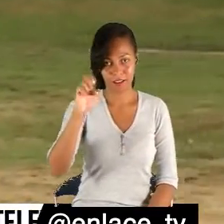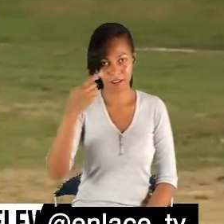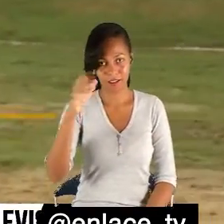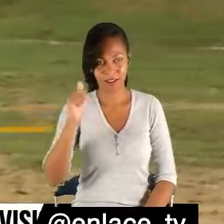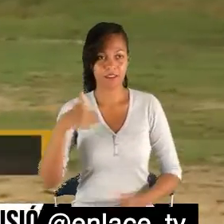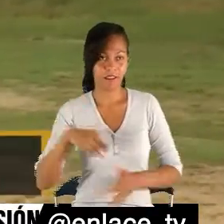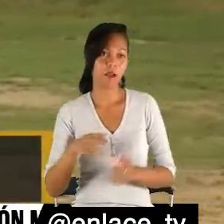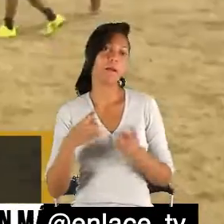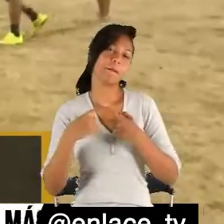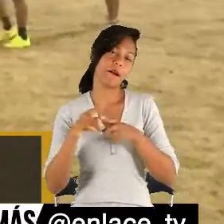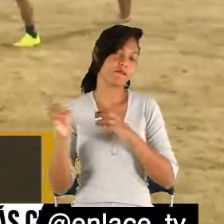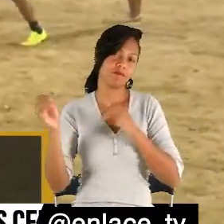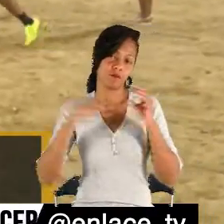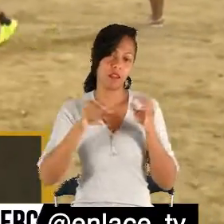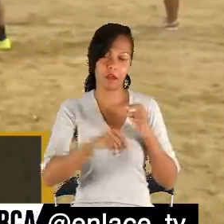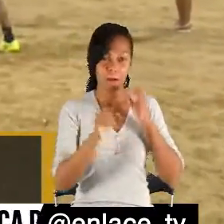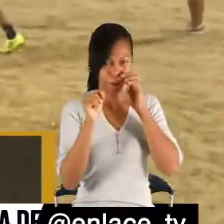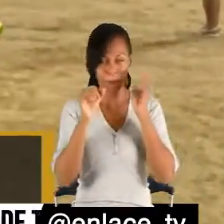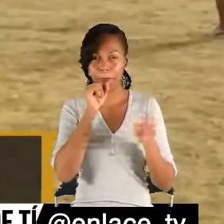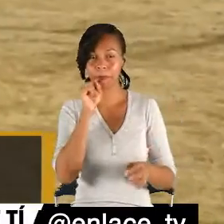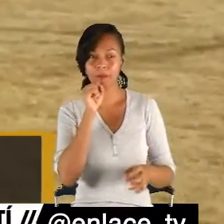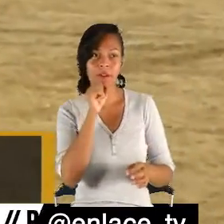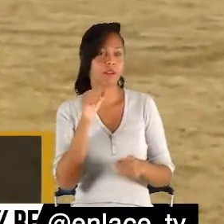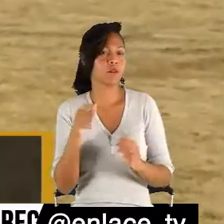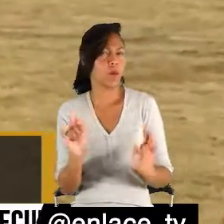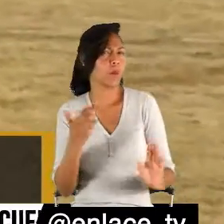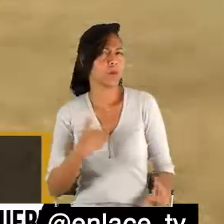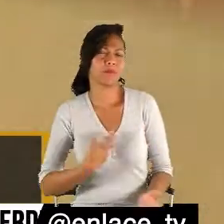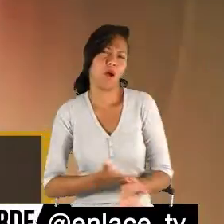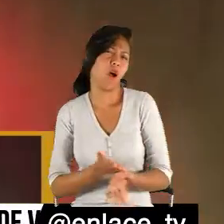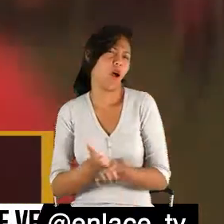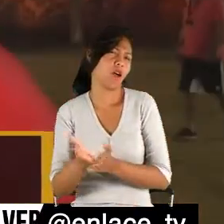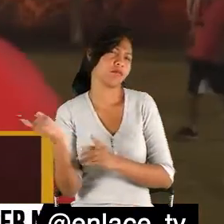muchos casi media vida en la ciudad así lo ratifica